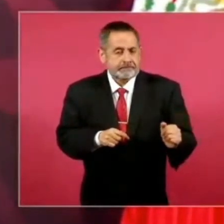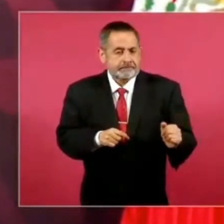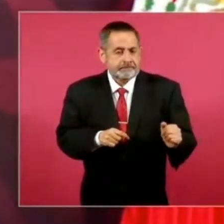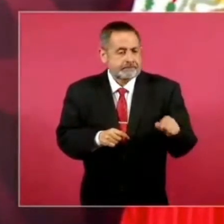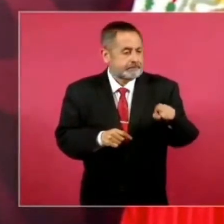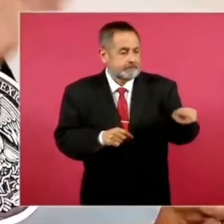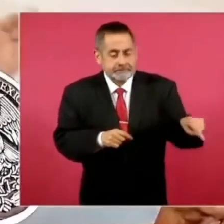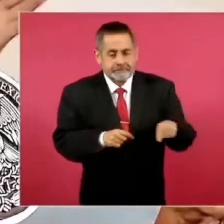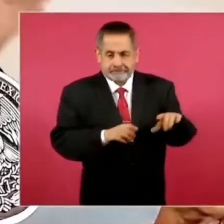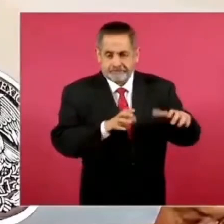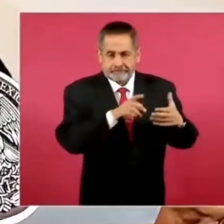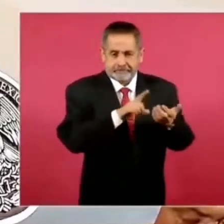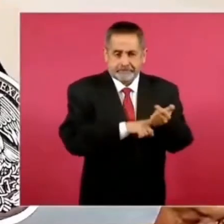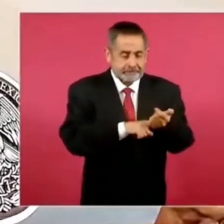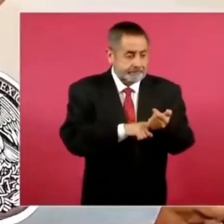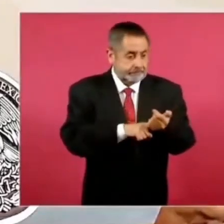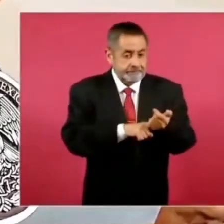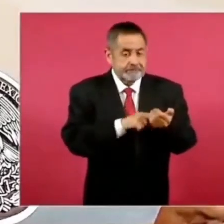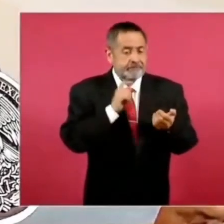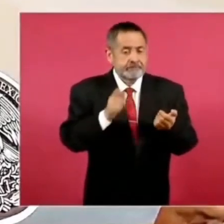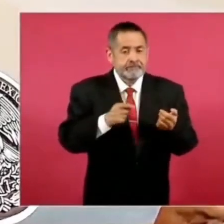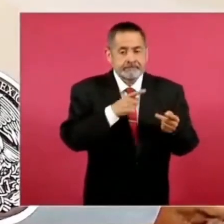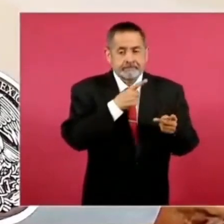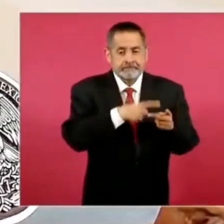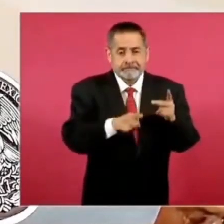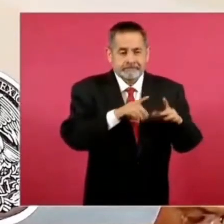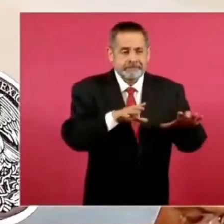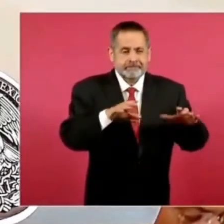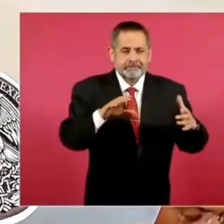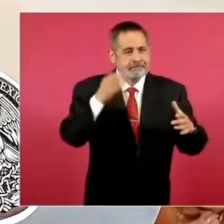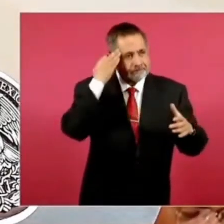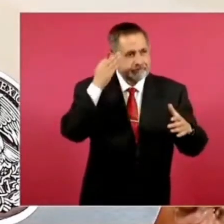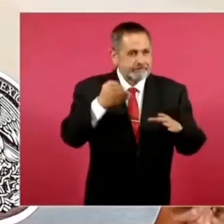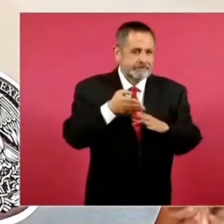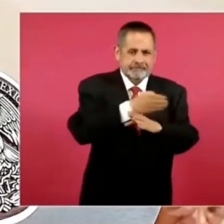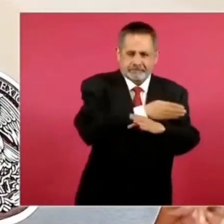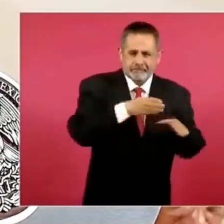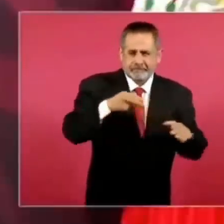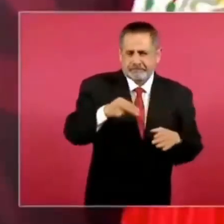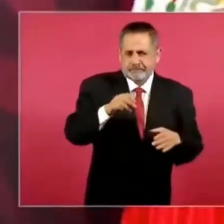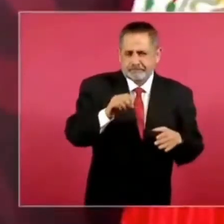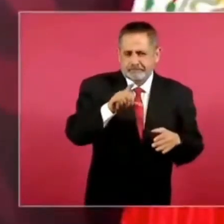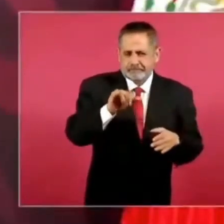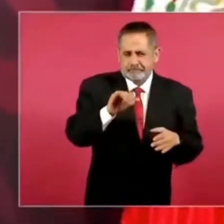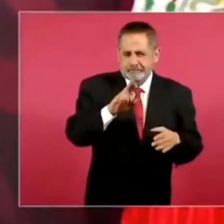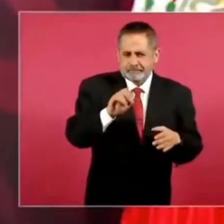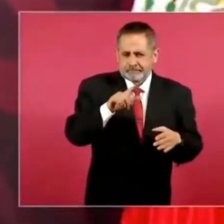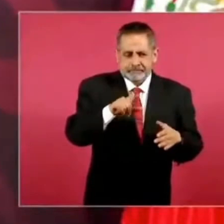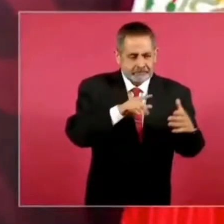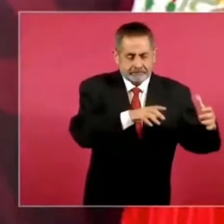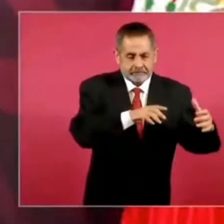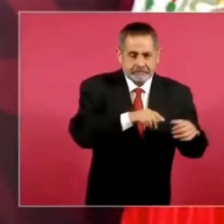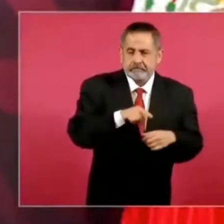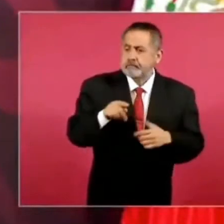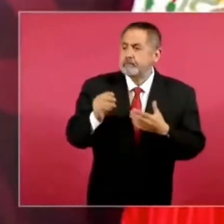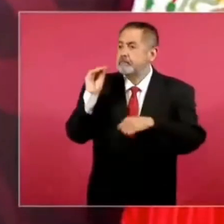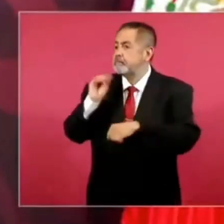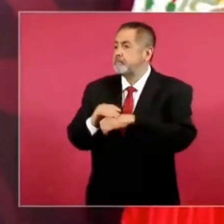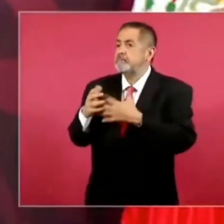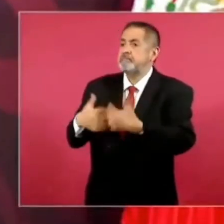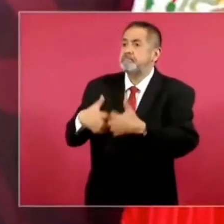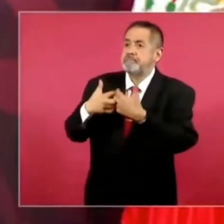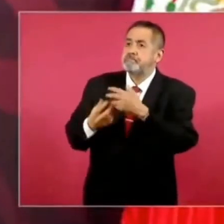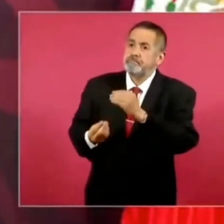desde que inicia la política neoliberal, dejan de construir refinerías.